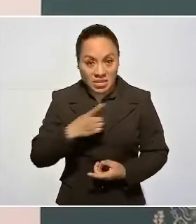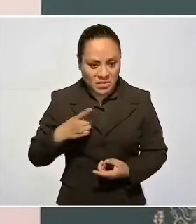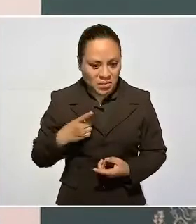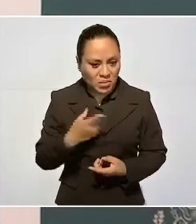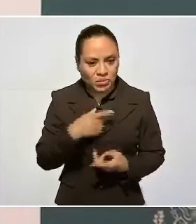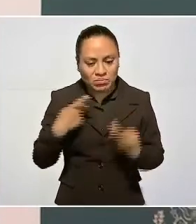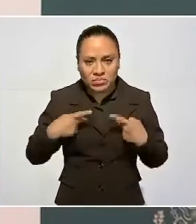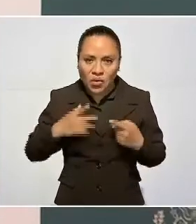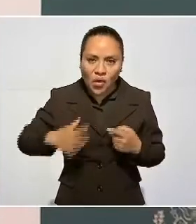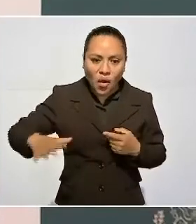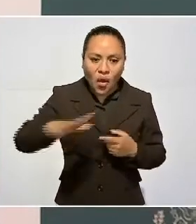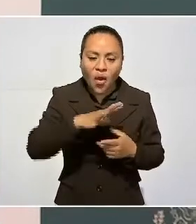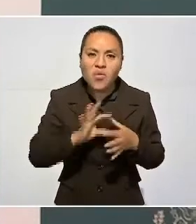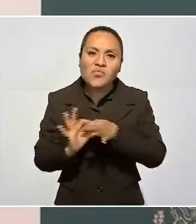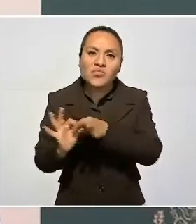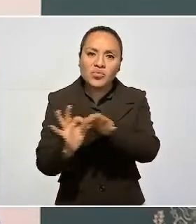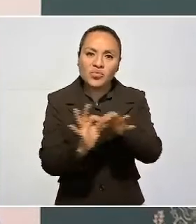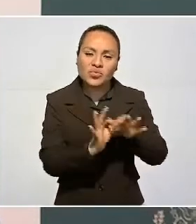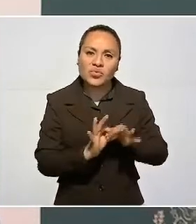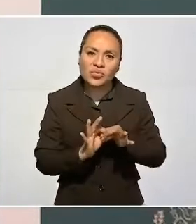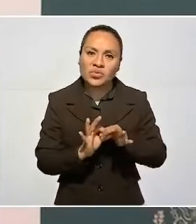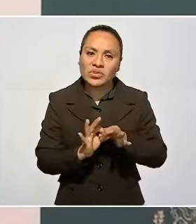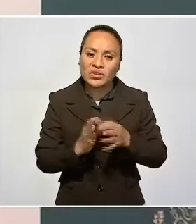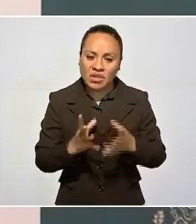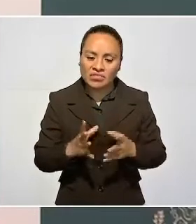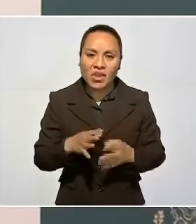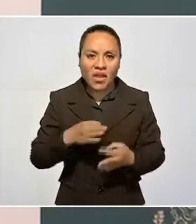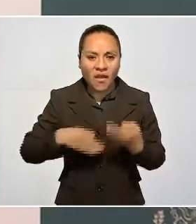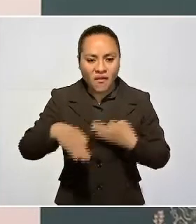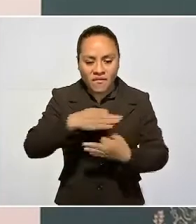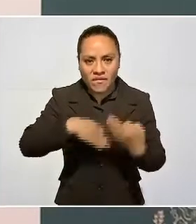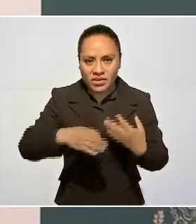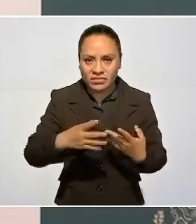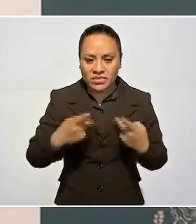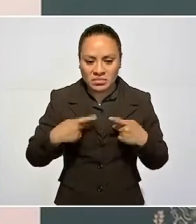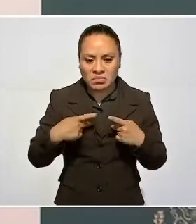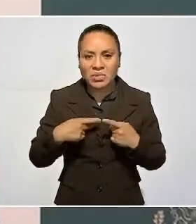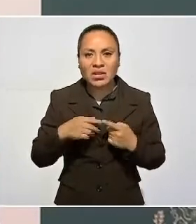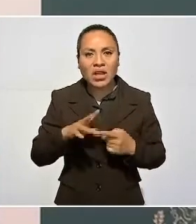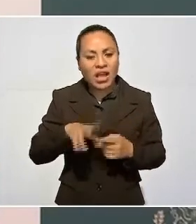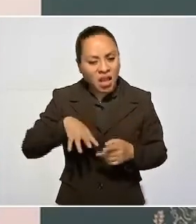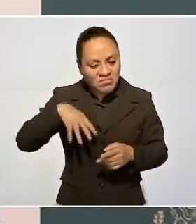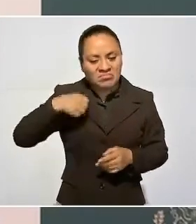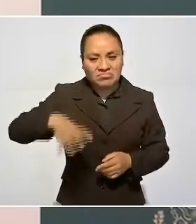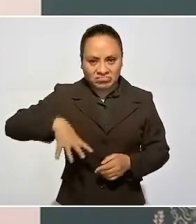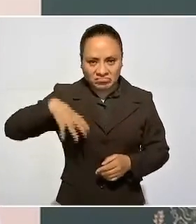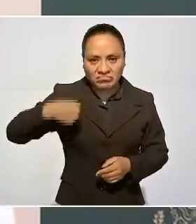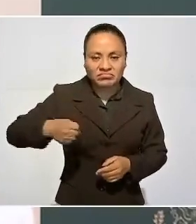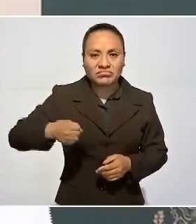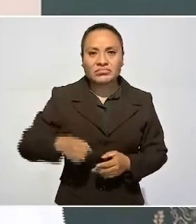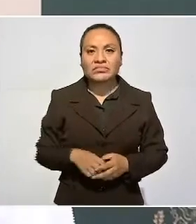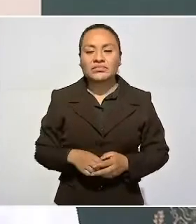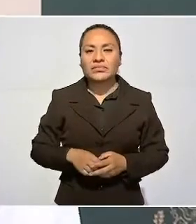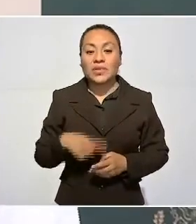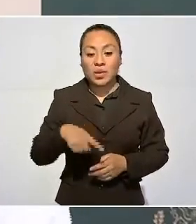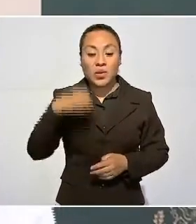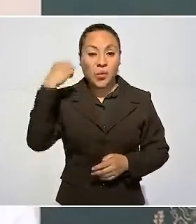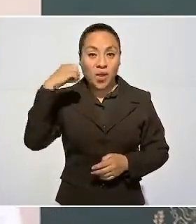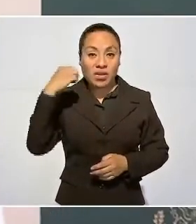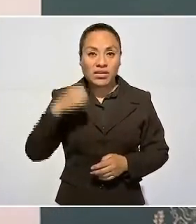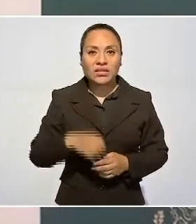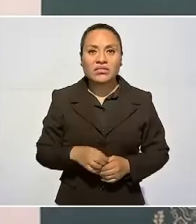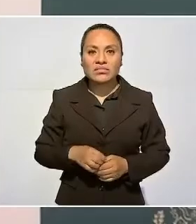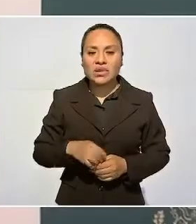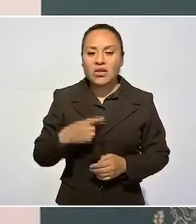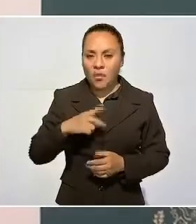unidos, por encima de todo y por encima de todos. En Oaxaca, se